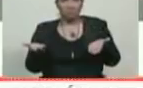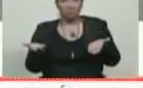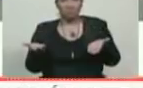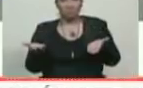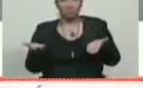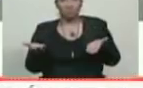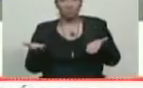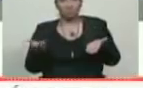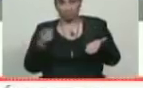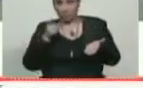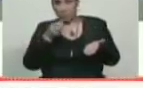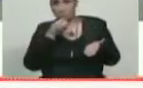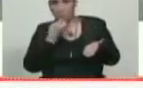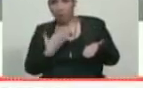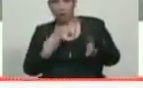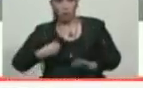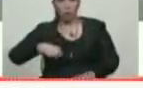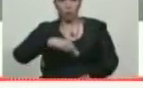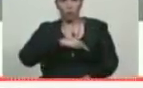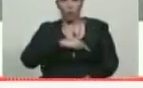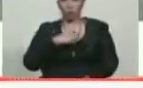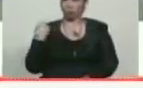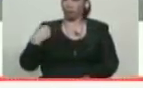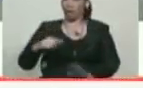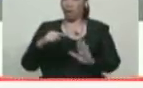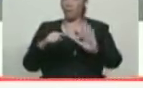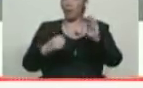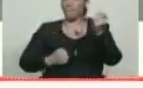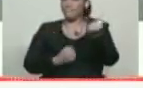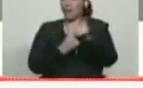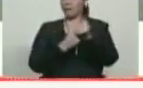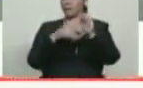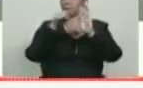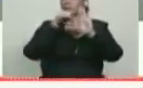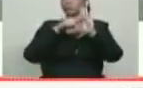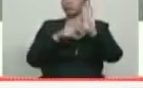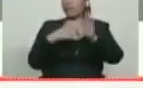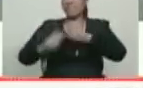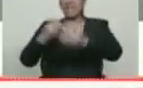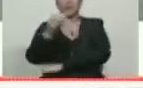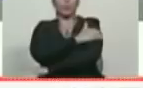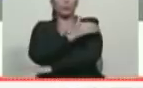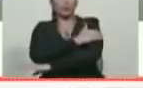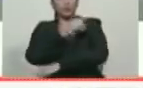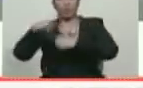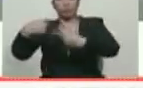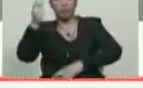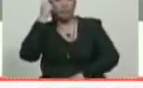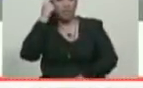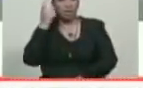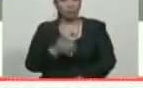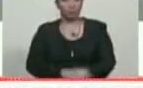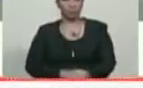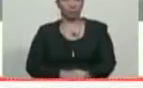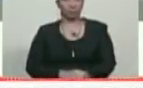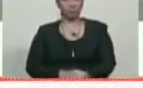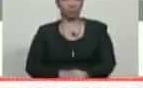Y ahí es bueno que nosotros tengamos argumentos. ¿Qué ha hecho la oposición en estos días?